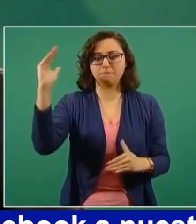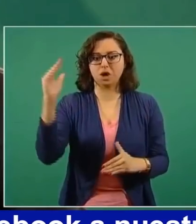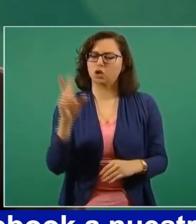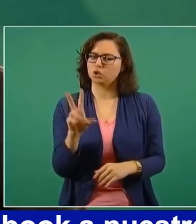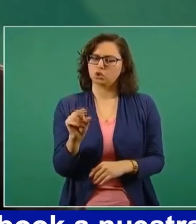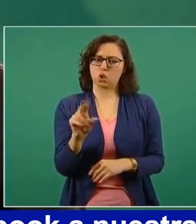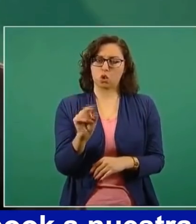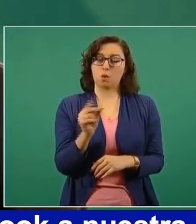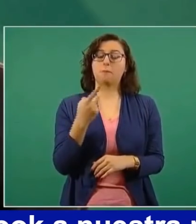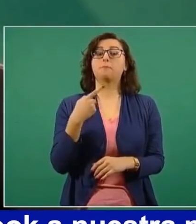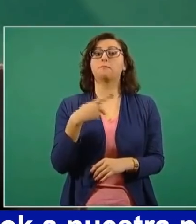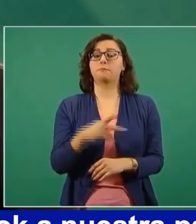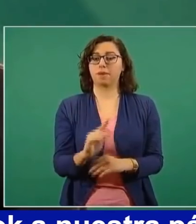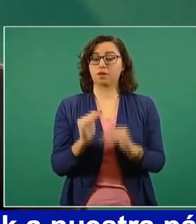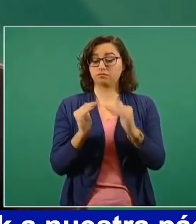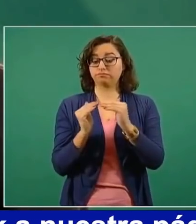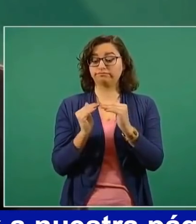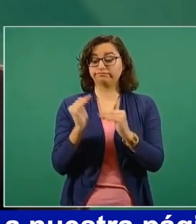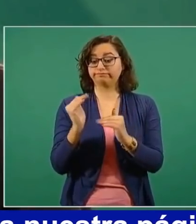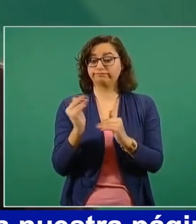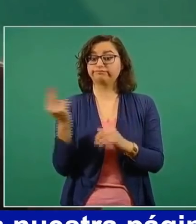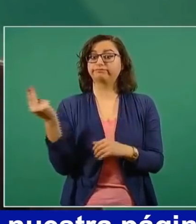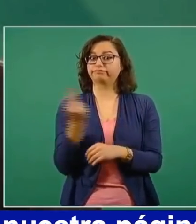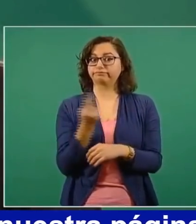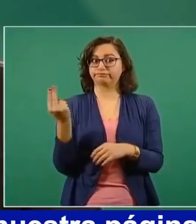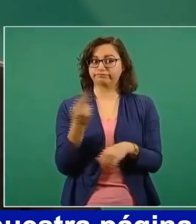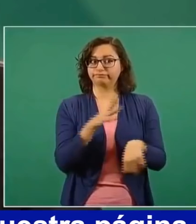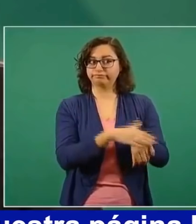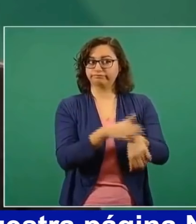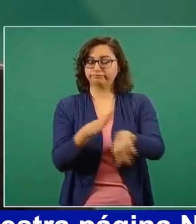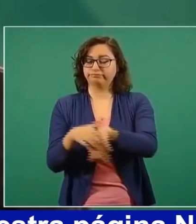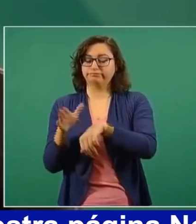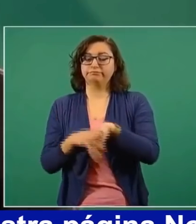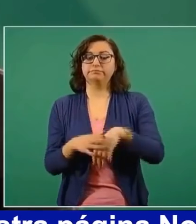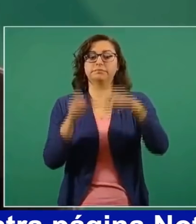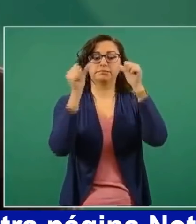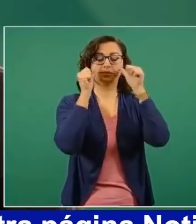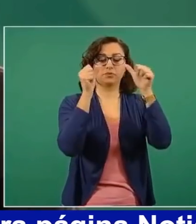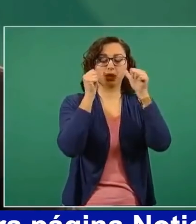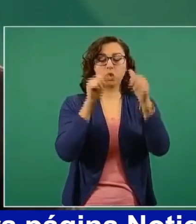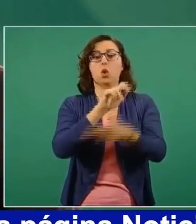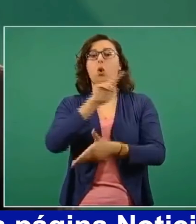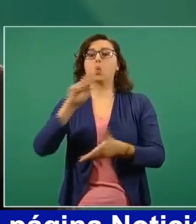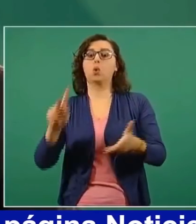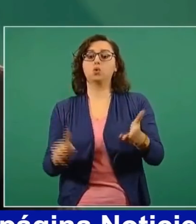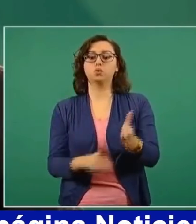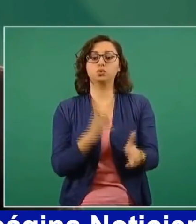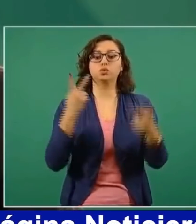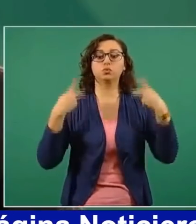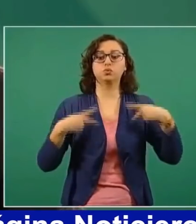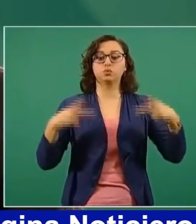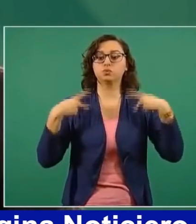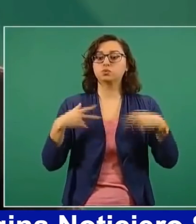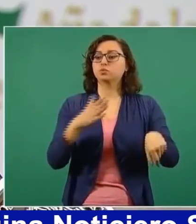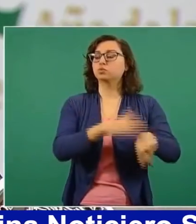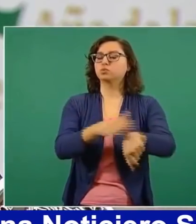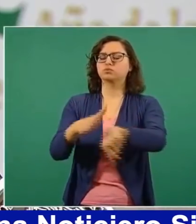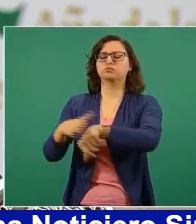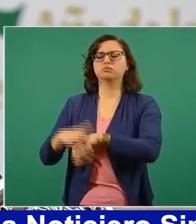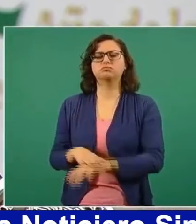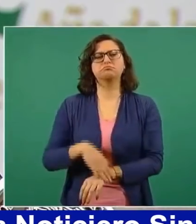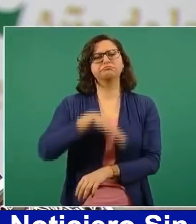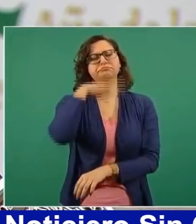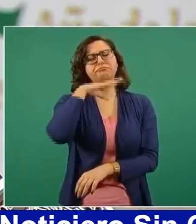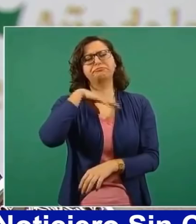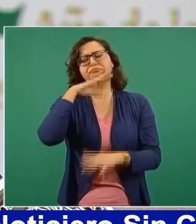atenderla. Nuevamente, por lo tanto, hacemos un llamado a la población a no confiarse y